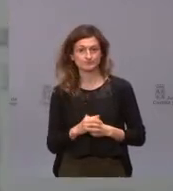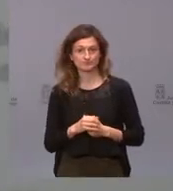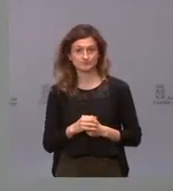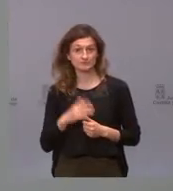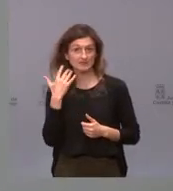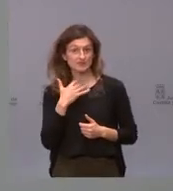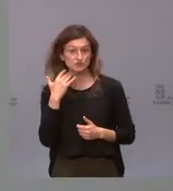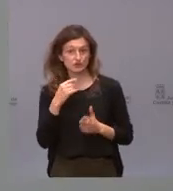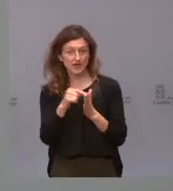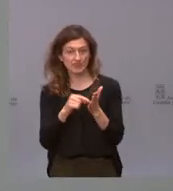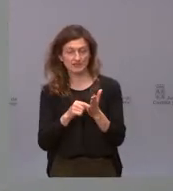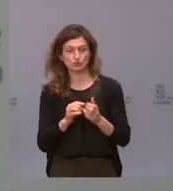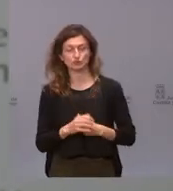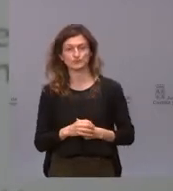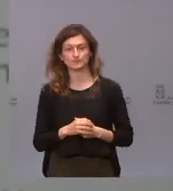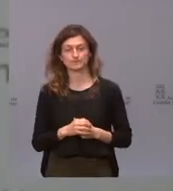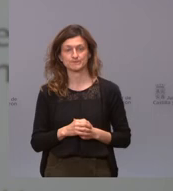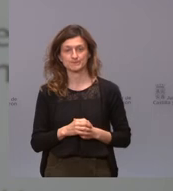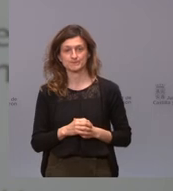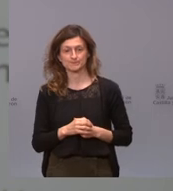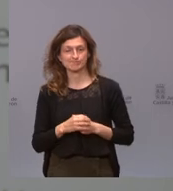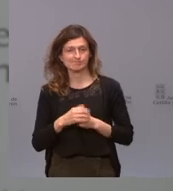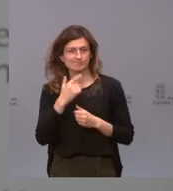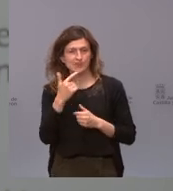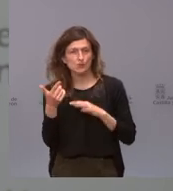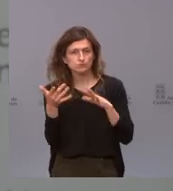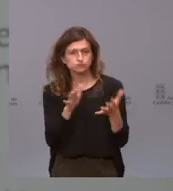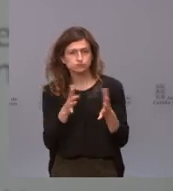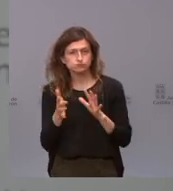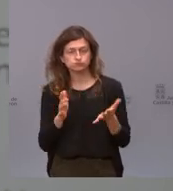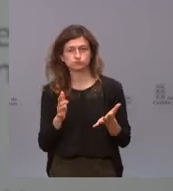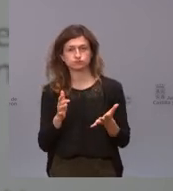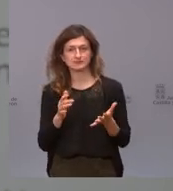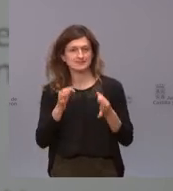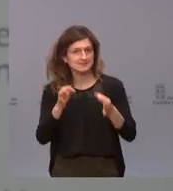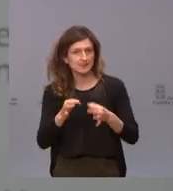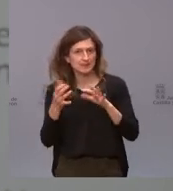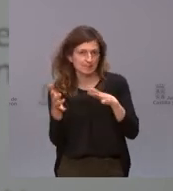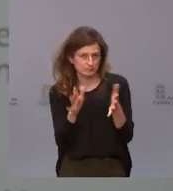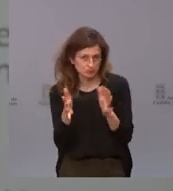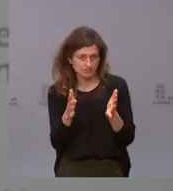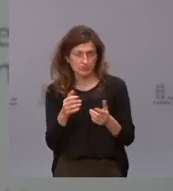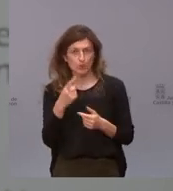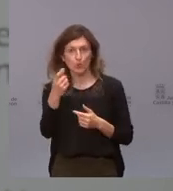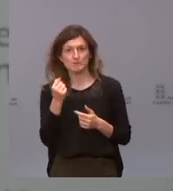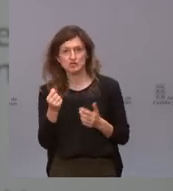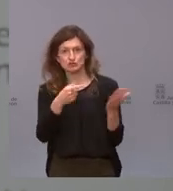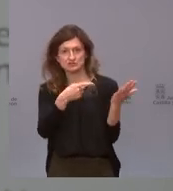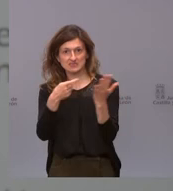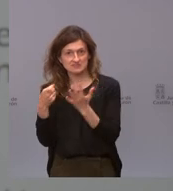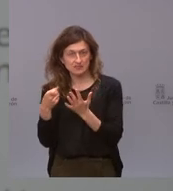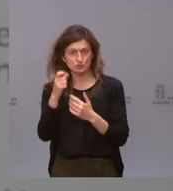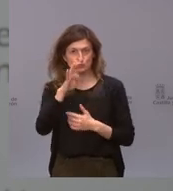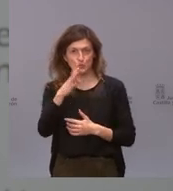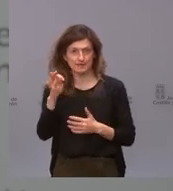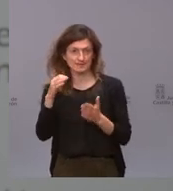soria pues estaríamos hablando aproximadamente esto es siempre estimativo un millón seiscientos cuarenta